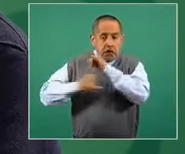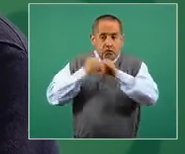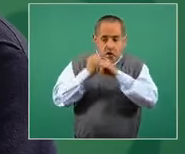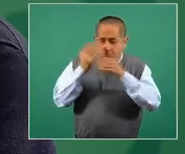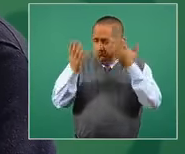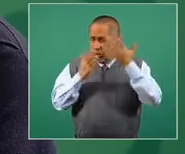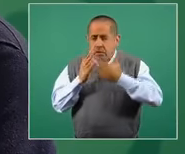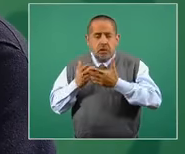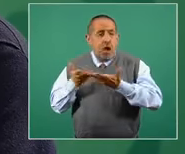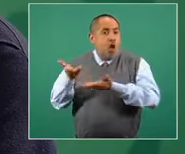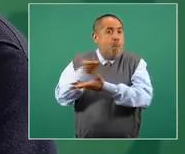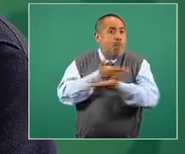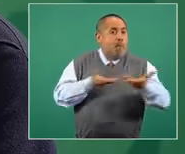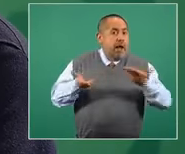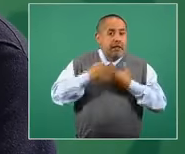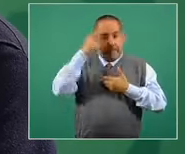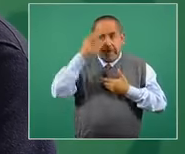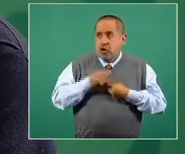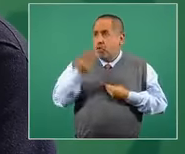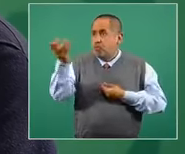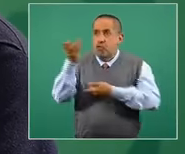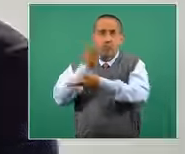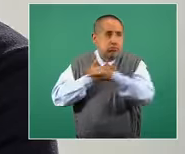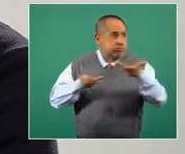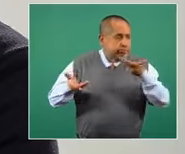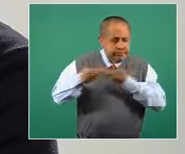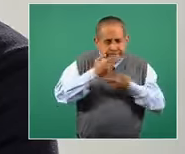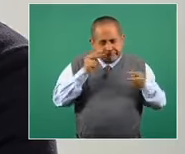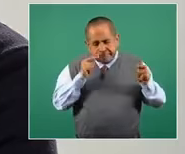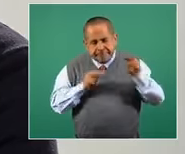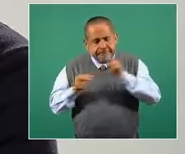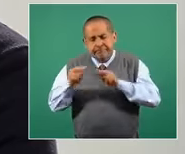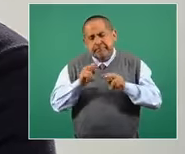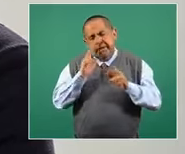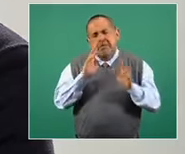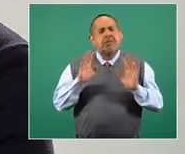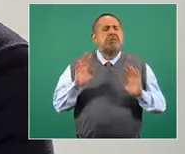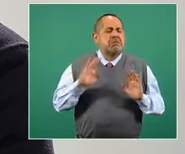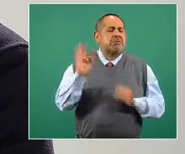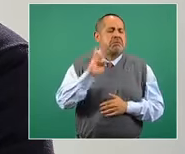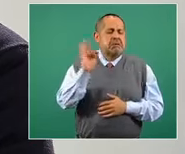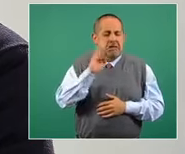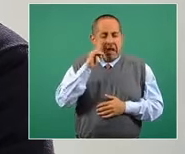comparte desde México al mundo. En su momento, obviamente, podríamos